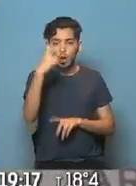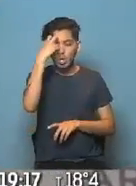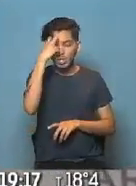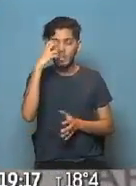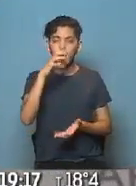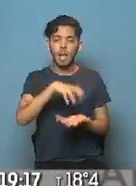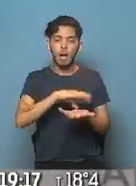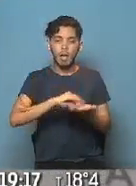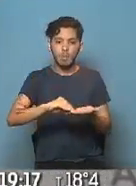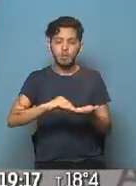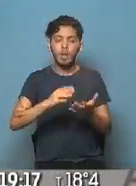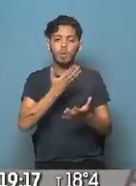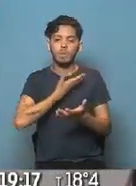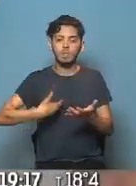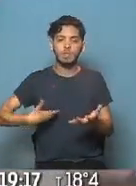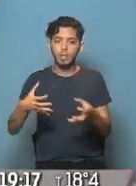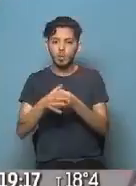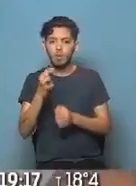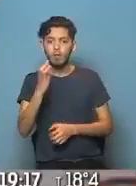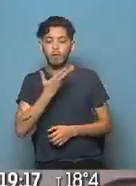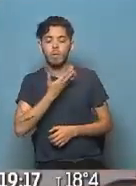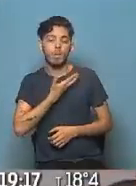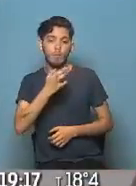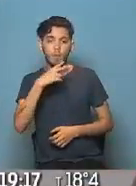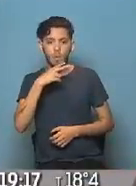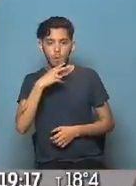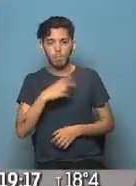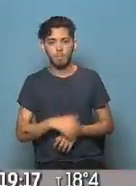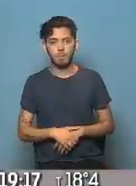de Diputados con el presidente del bloque del Frente para la Victoria, Partido Justicialista. Ustedes.